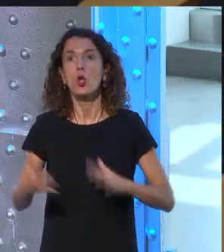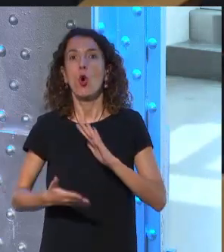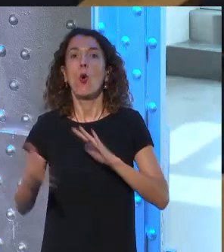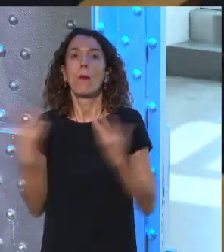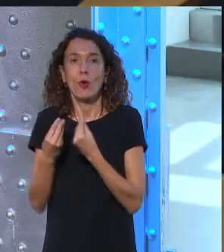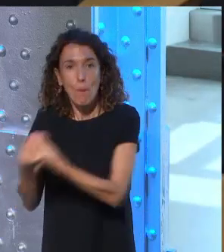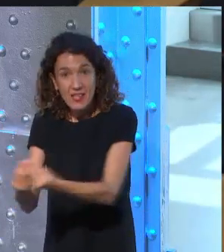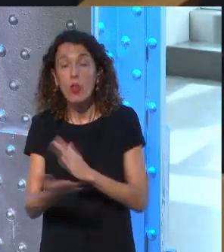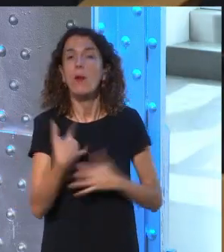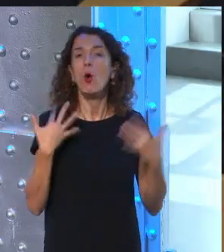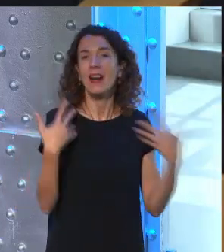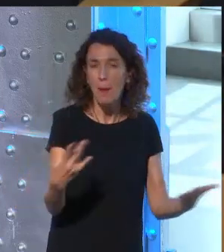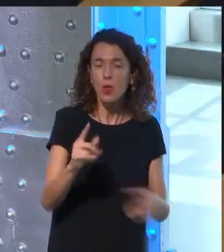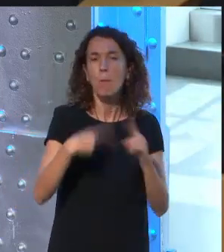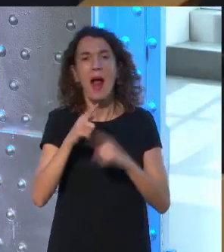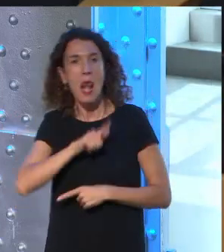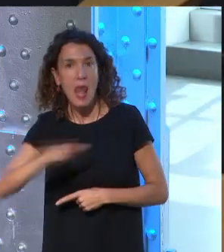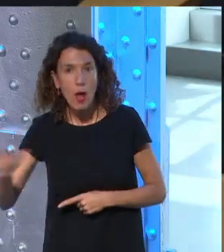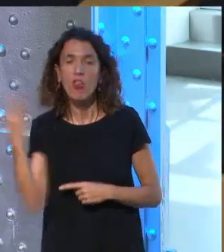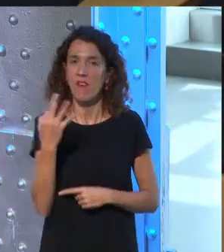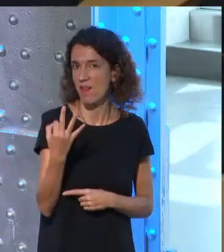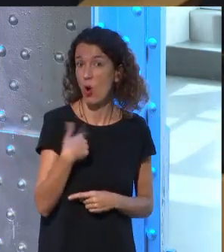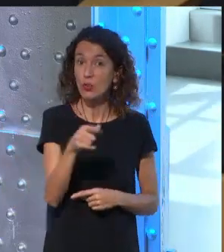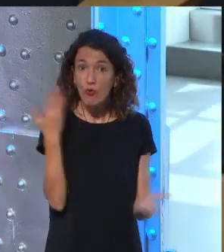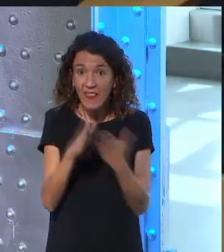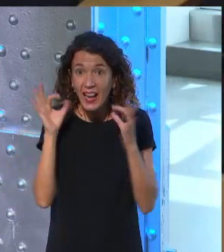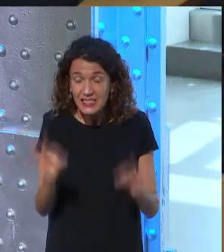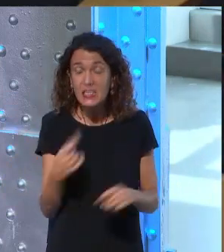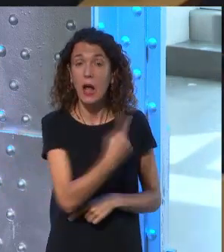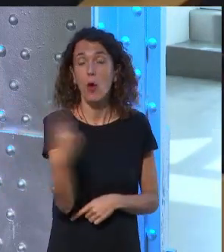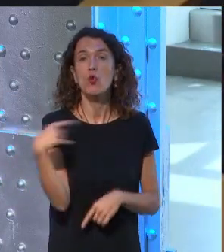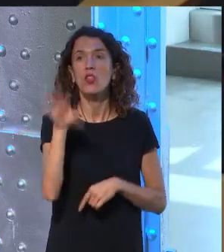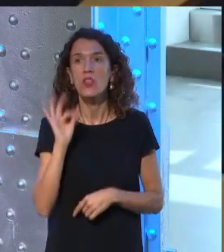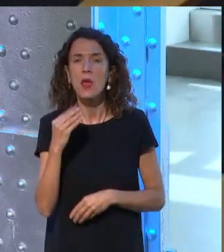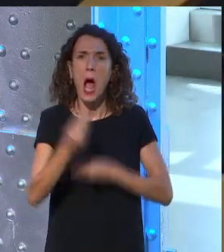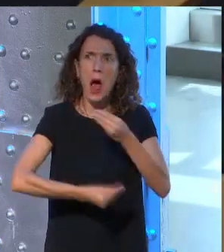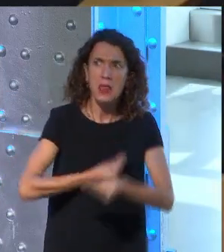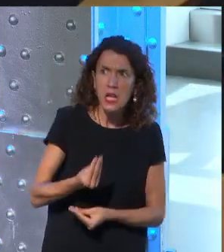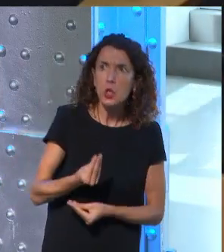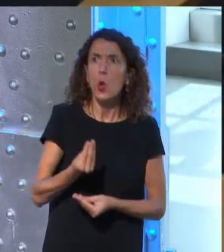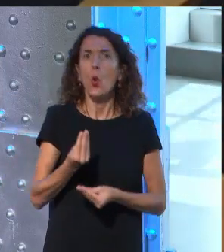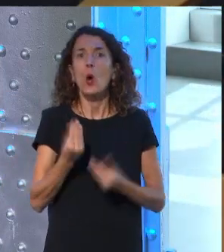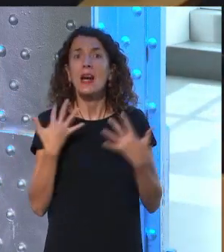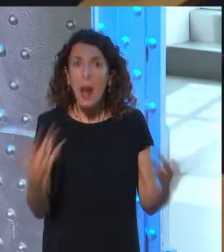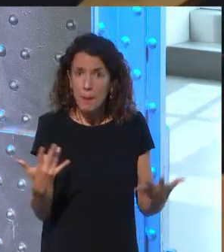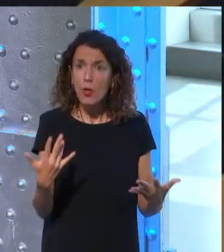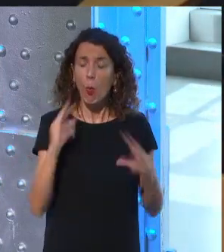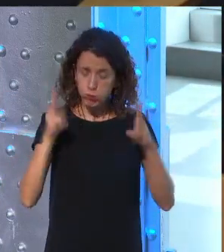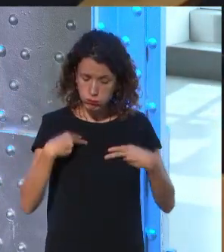lejos. Y eso es a lo que nos estamos enfrentando. Y ahora cada uno que decida si está actuando tan rápido como